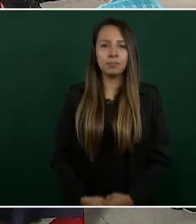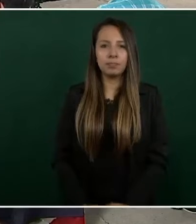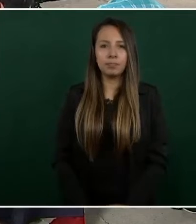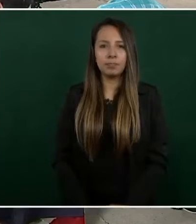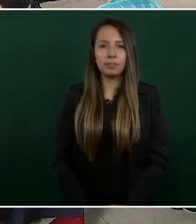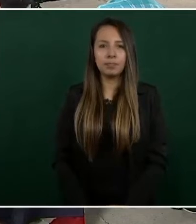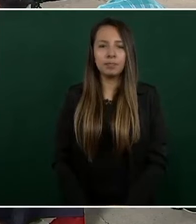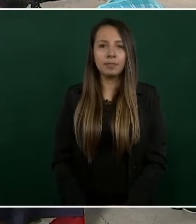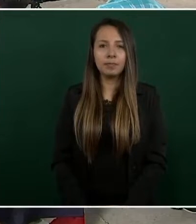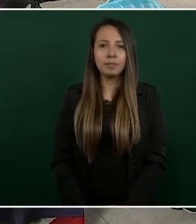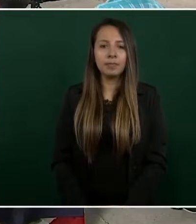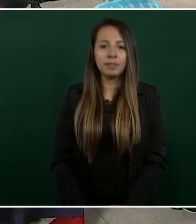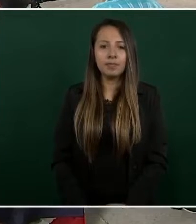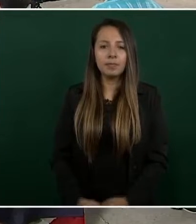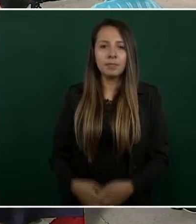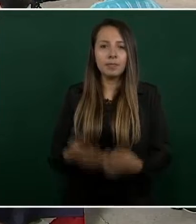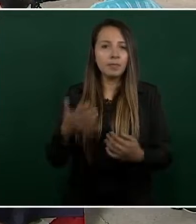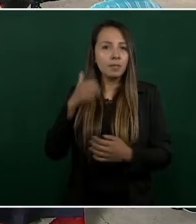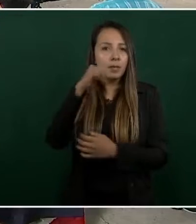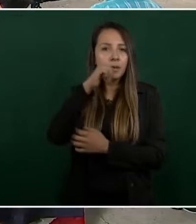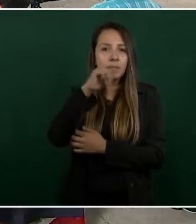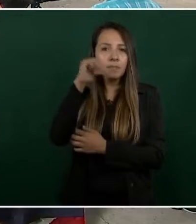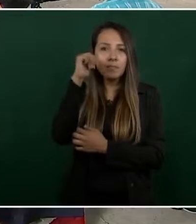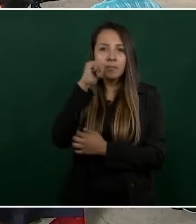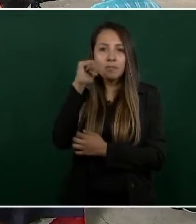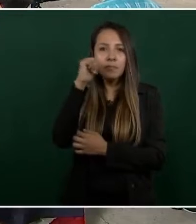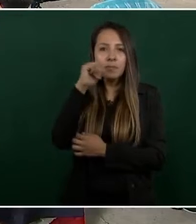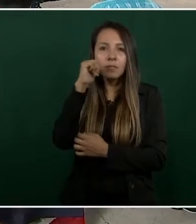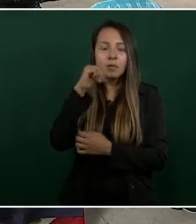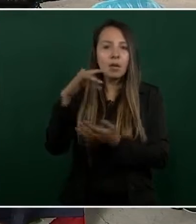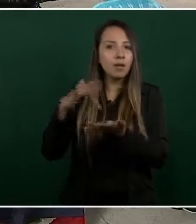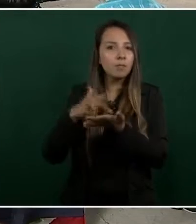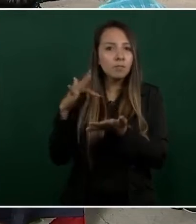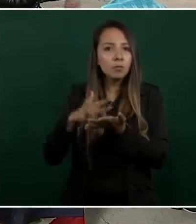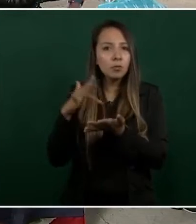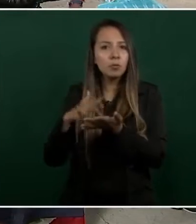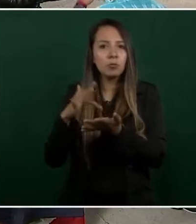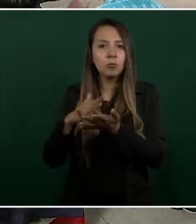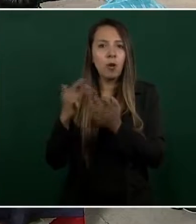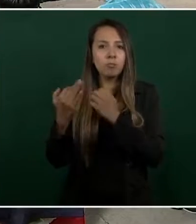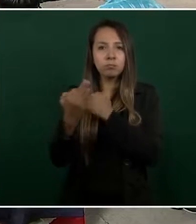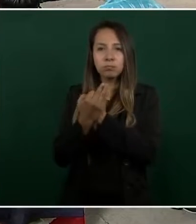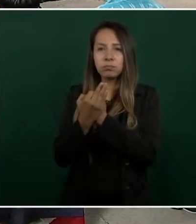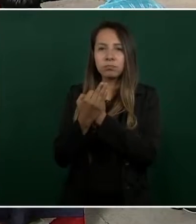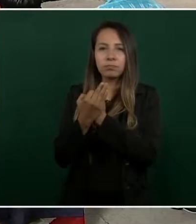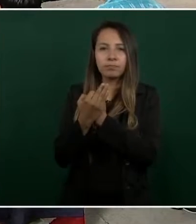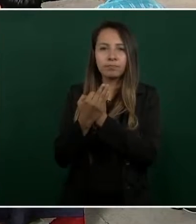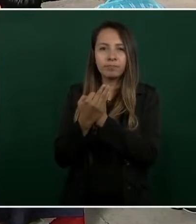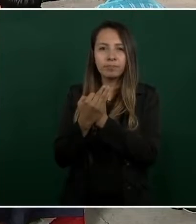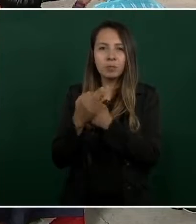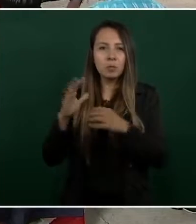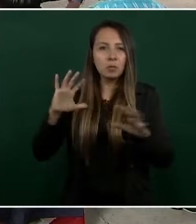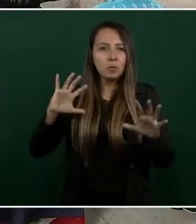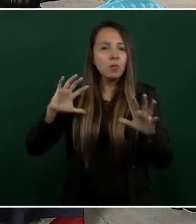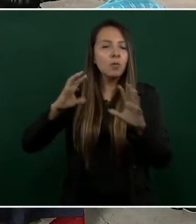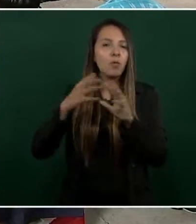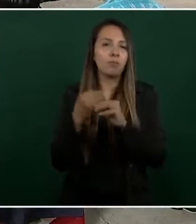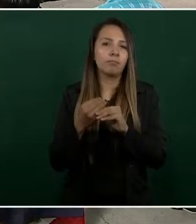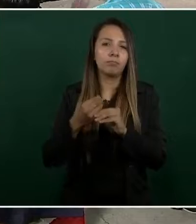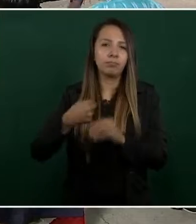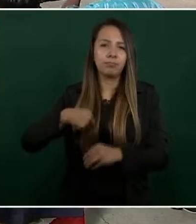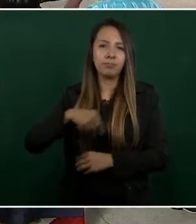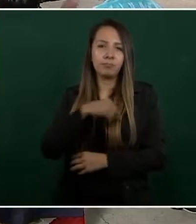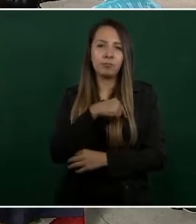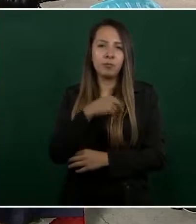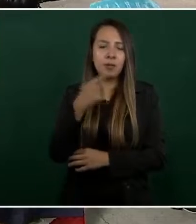Y nos han dado siempre su apoyo, su respaldo. Y nosotros vamos a